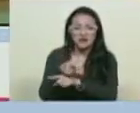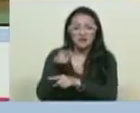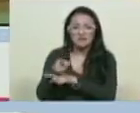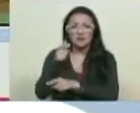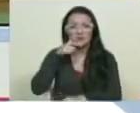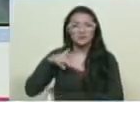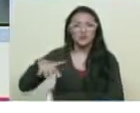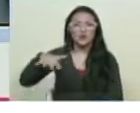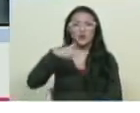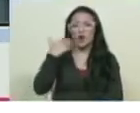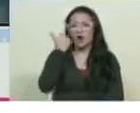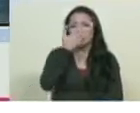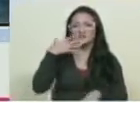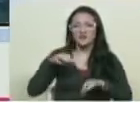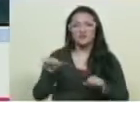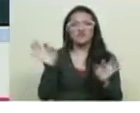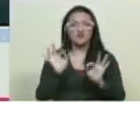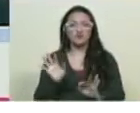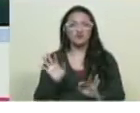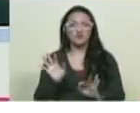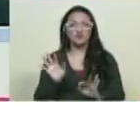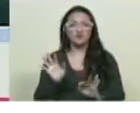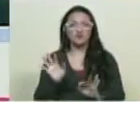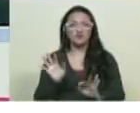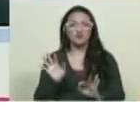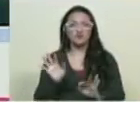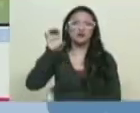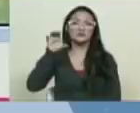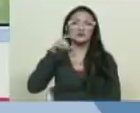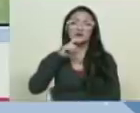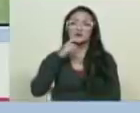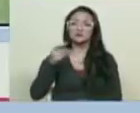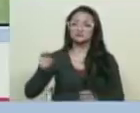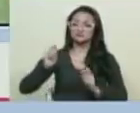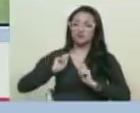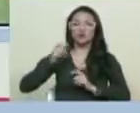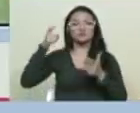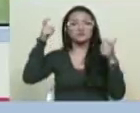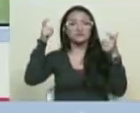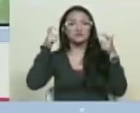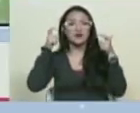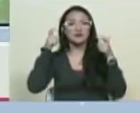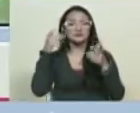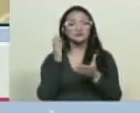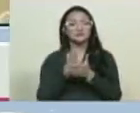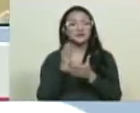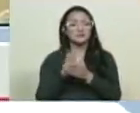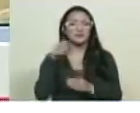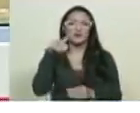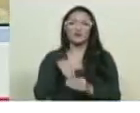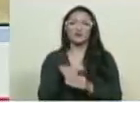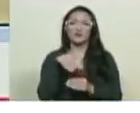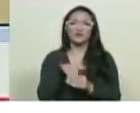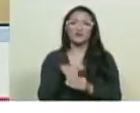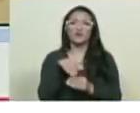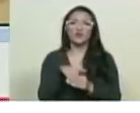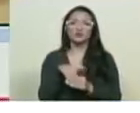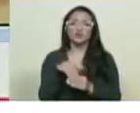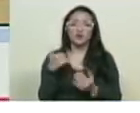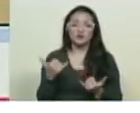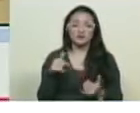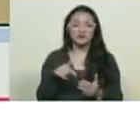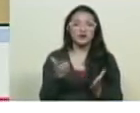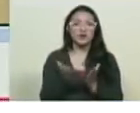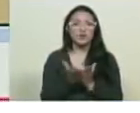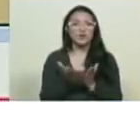del capitalismo, del neoliberalismo, de hacerlo sufrir. Nos dejó el comandante Hugo Chávez, que por cierto siempre votó en esta escuela